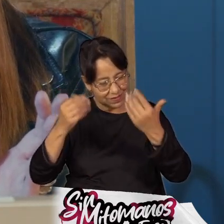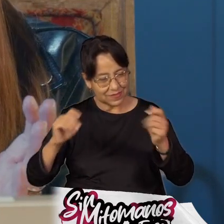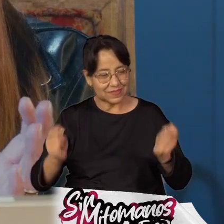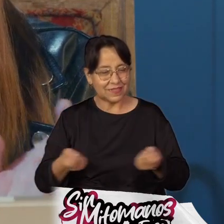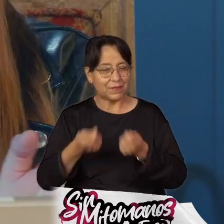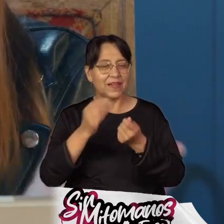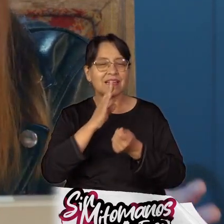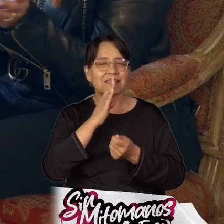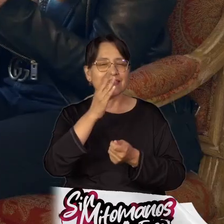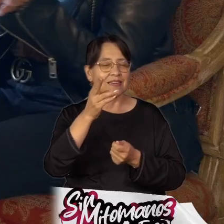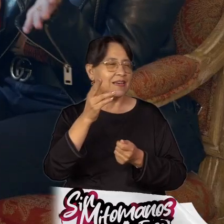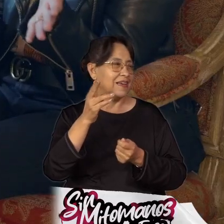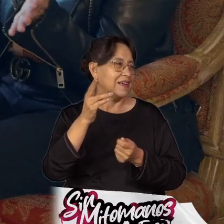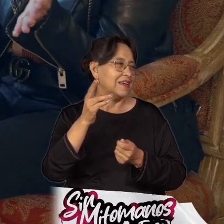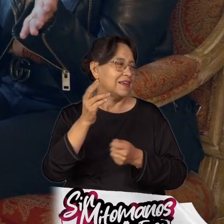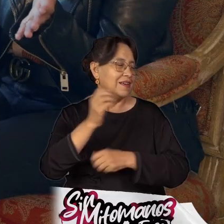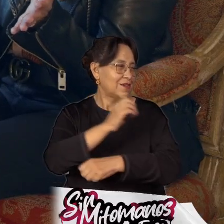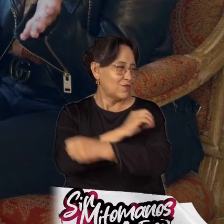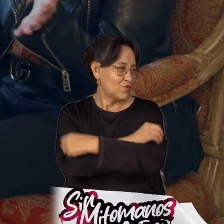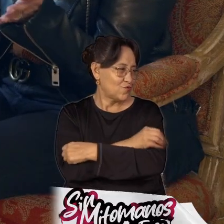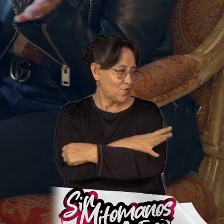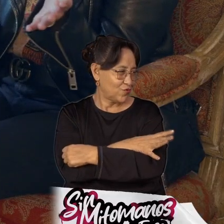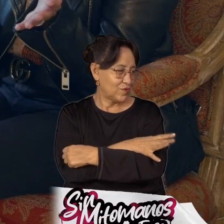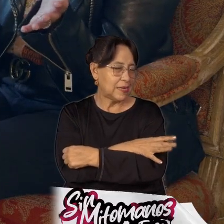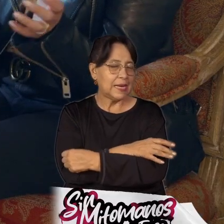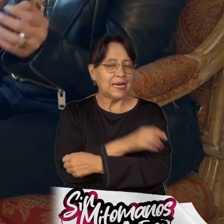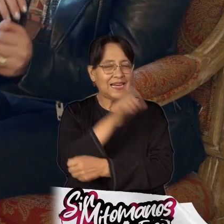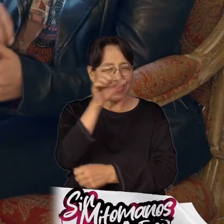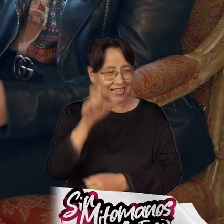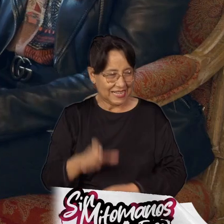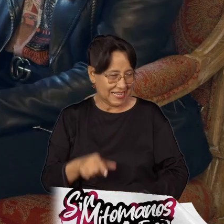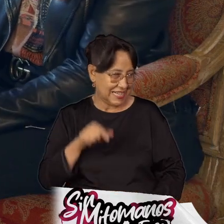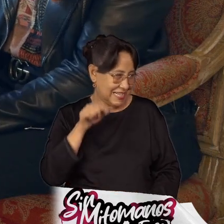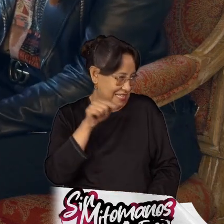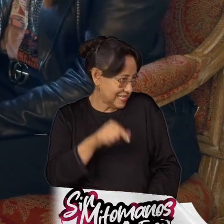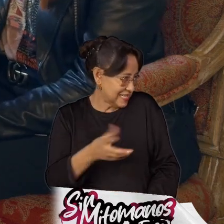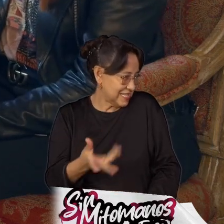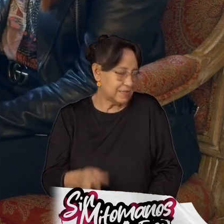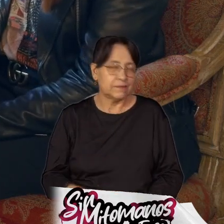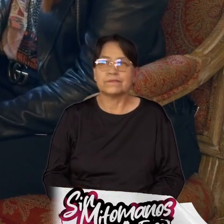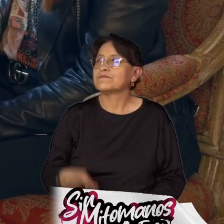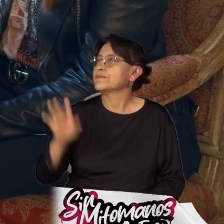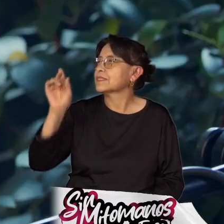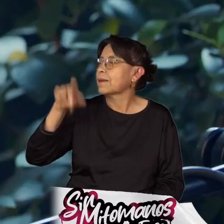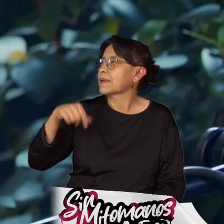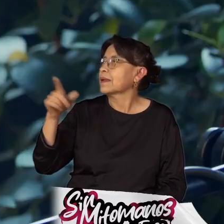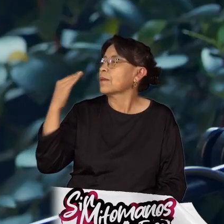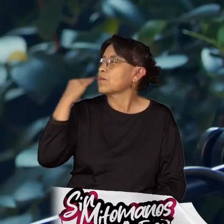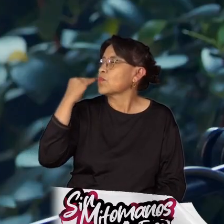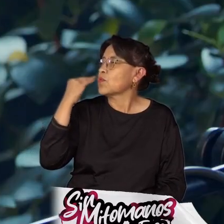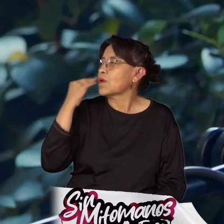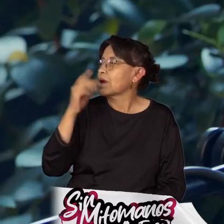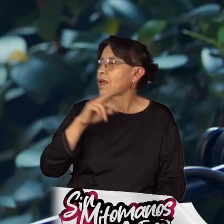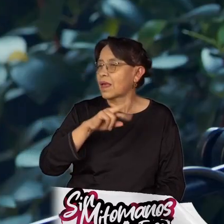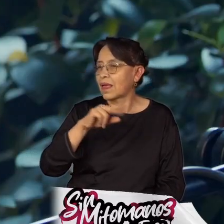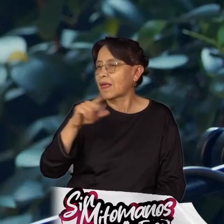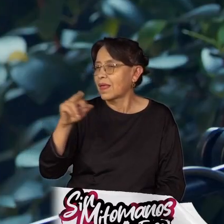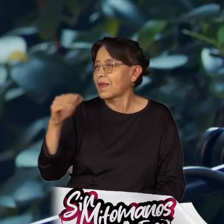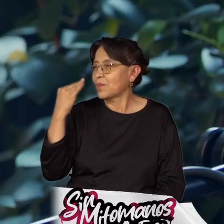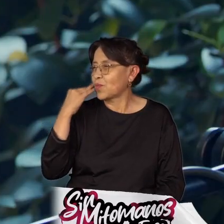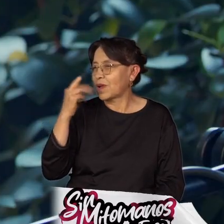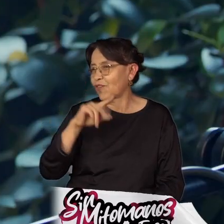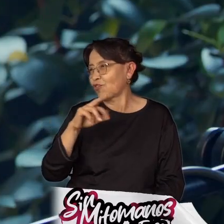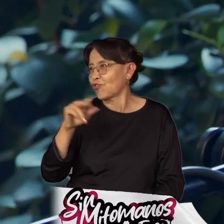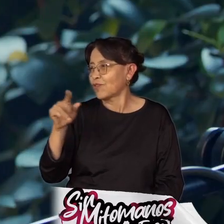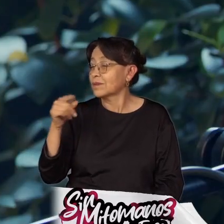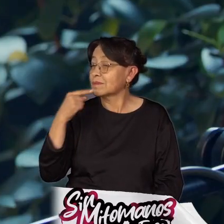descalificados, empezando por los personajes bíblicos de los más importantes en la Biblia. O que hablar de la mujer adúltera,